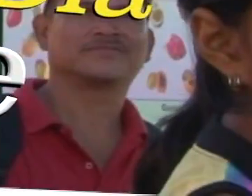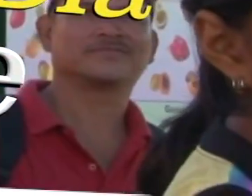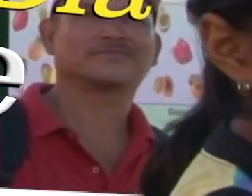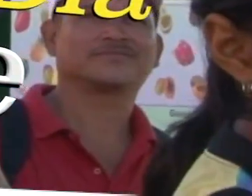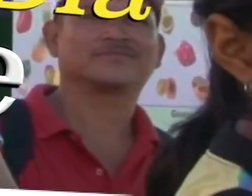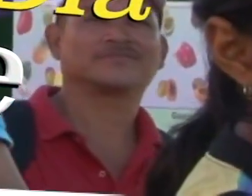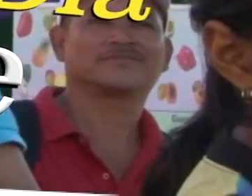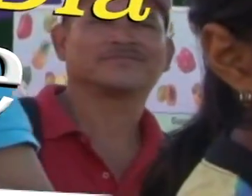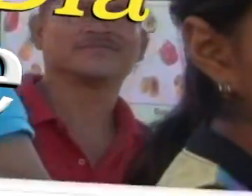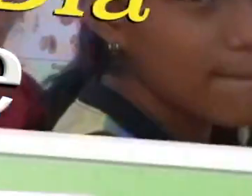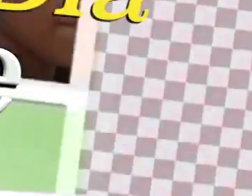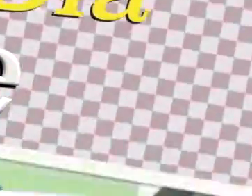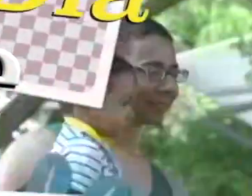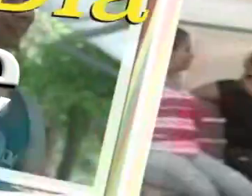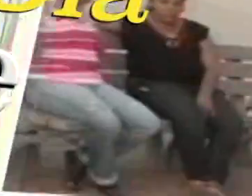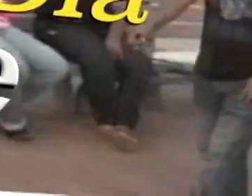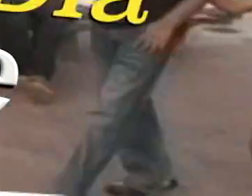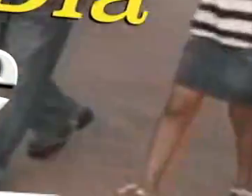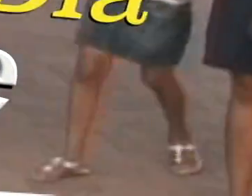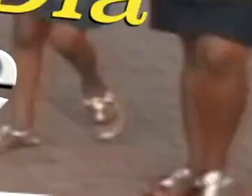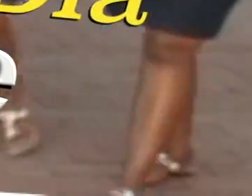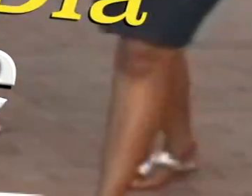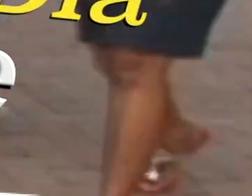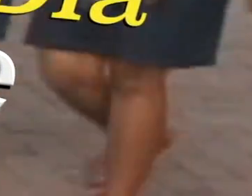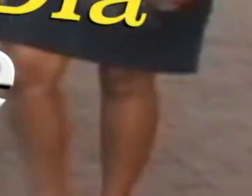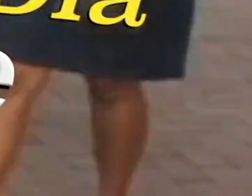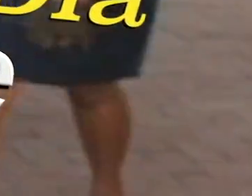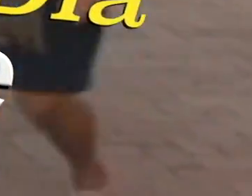Yo soy tu sangre, mi viejo.